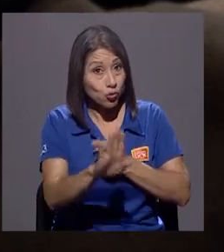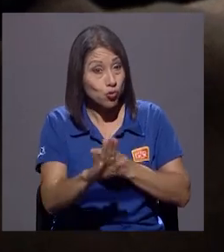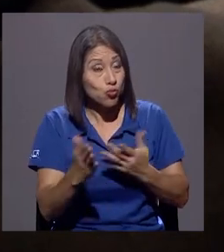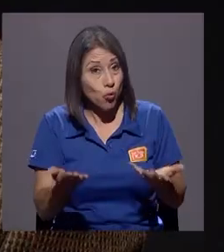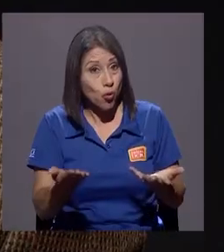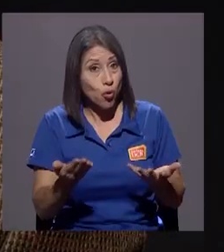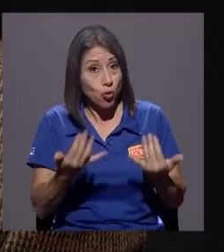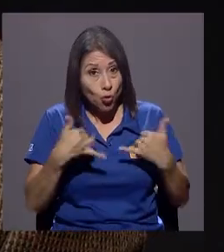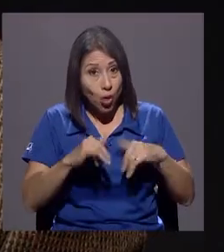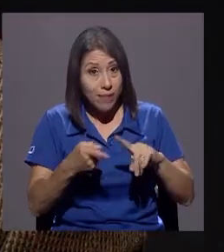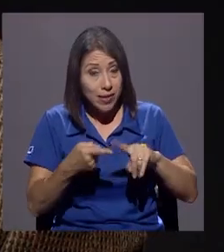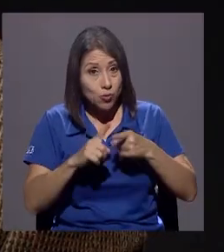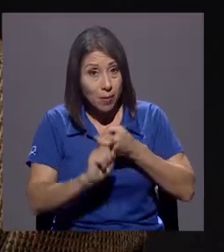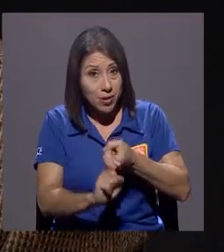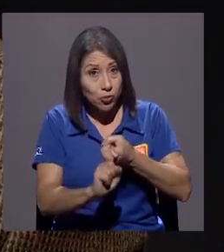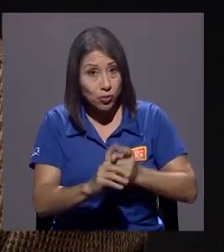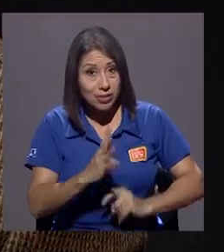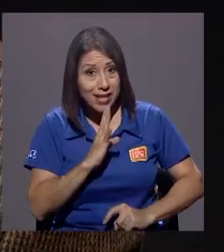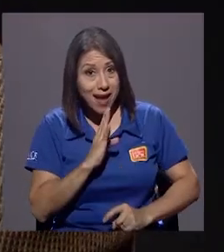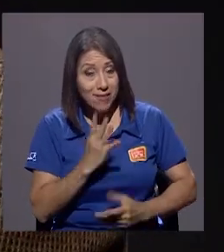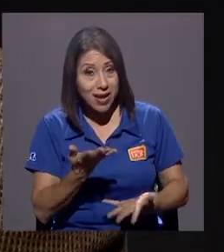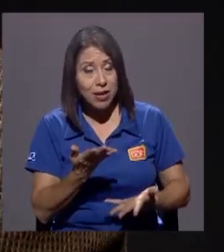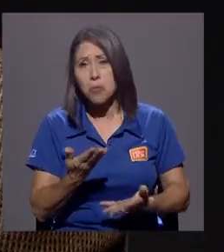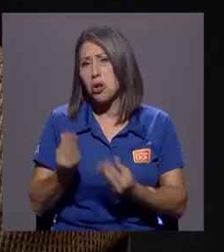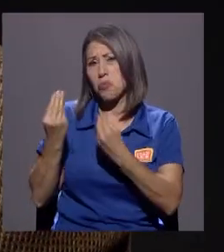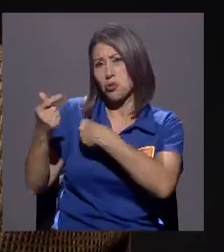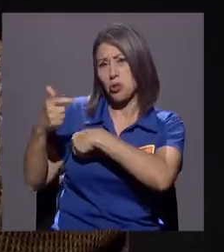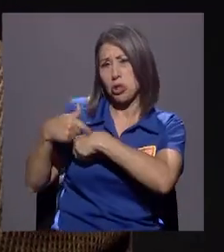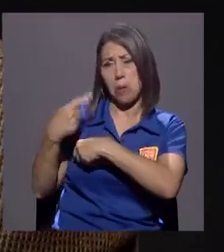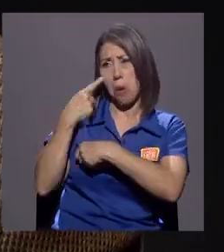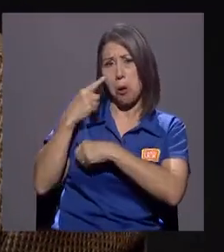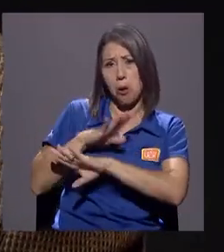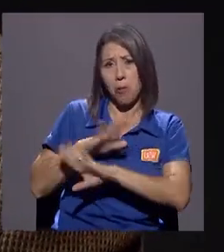son amigos todavía se hablan mucho